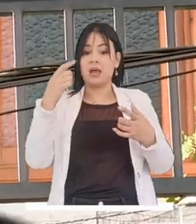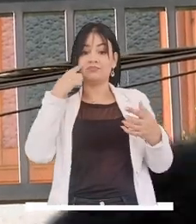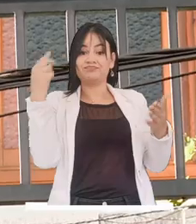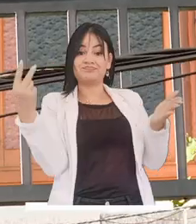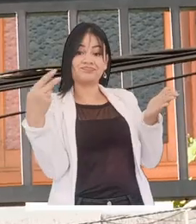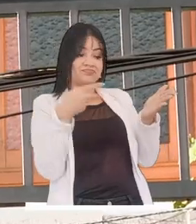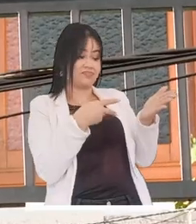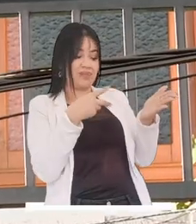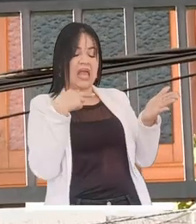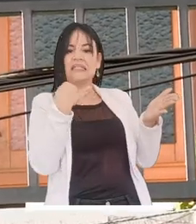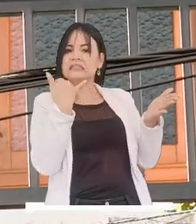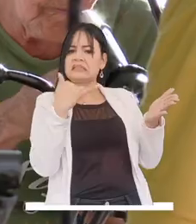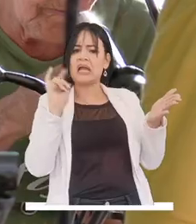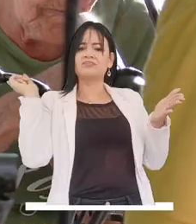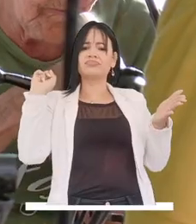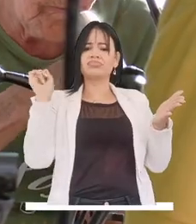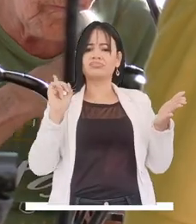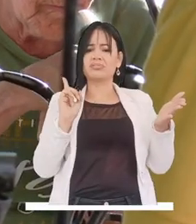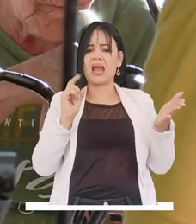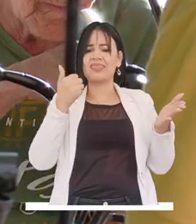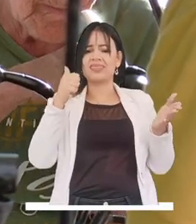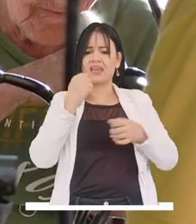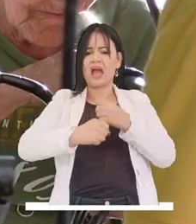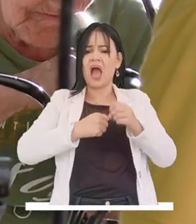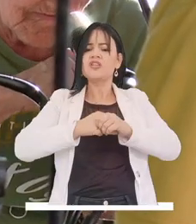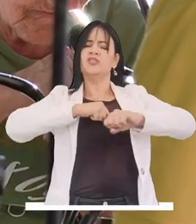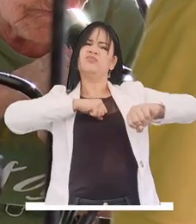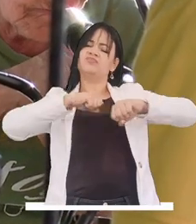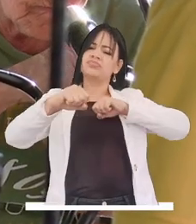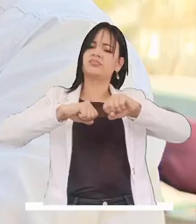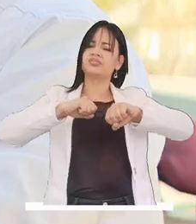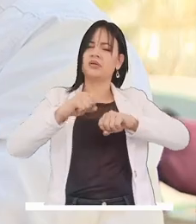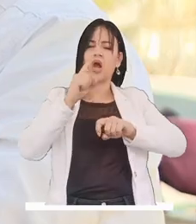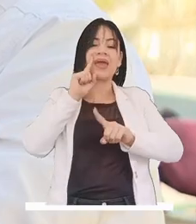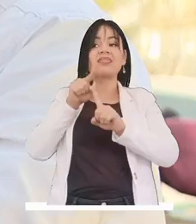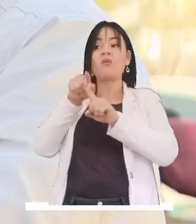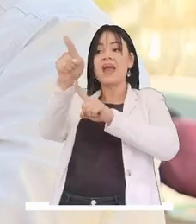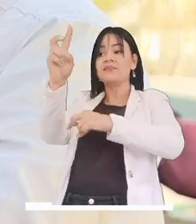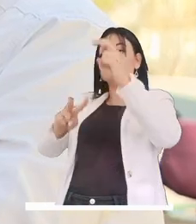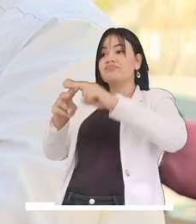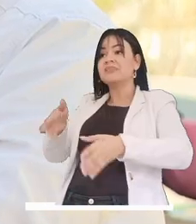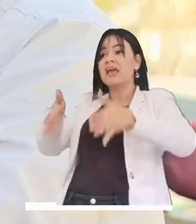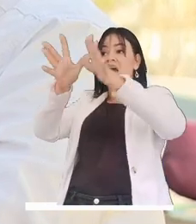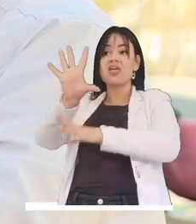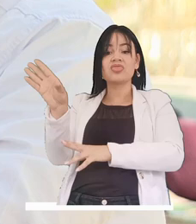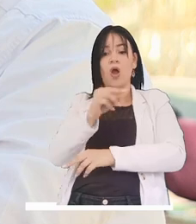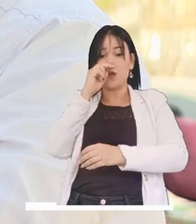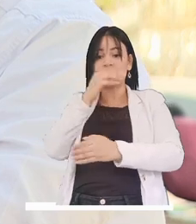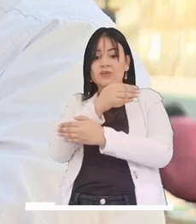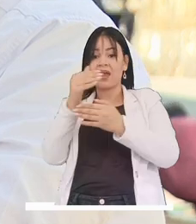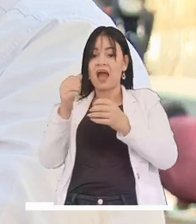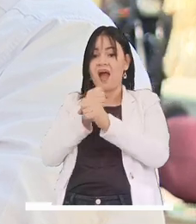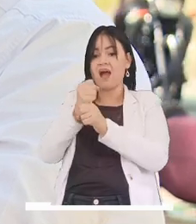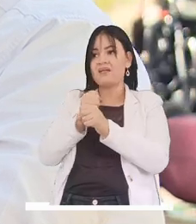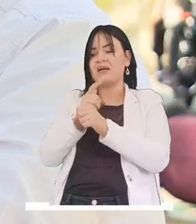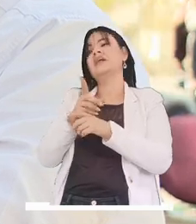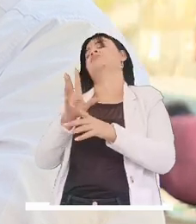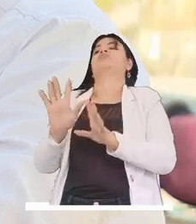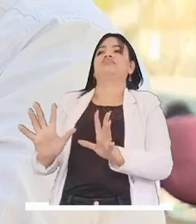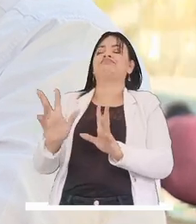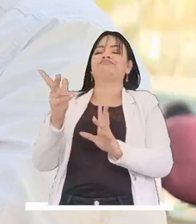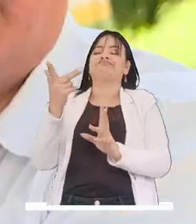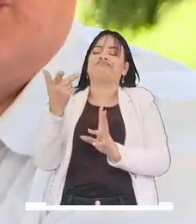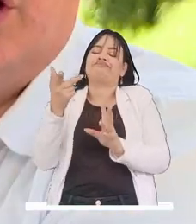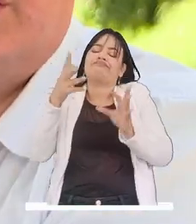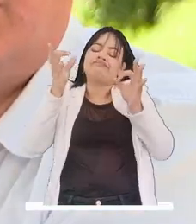Tengo aquí todo el soporte documental de más de una década de gestión para que el Centro Intergeneracional se haga una realidad en la